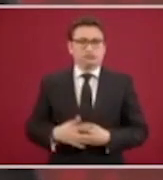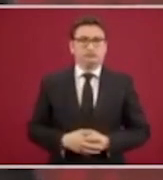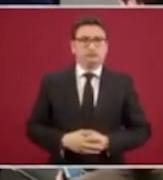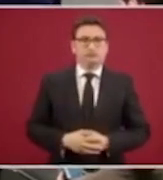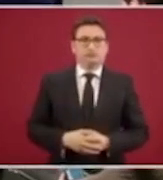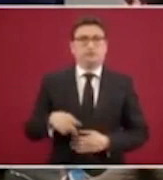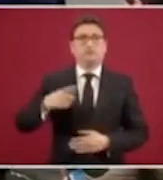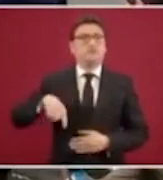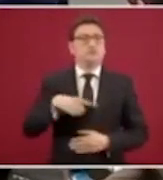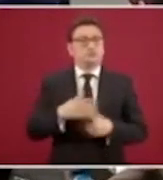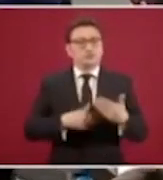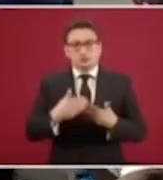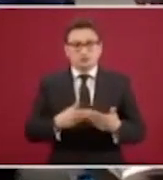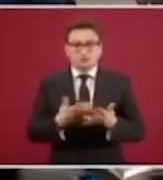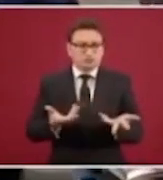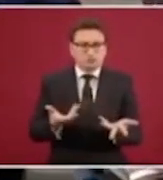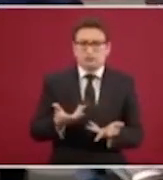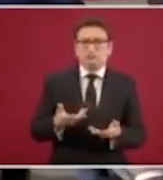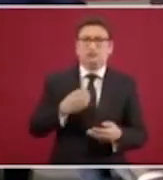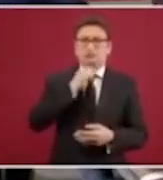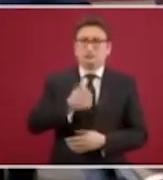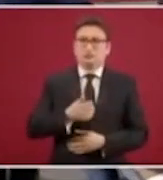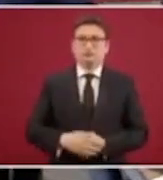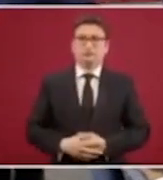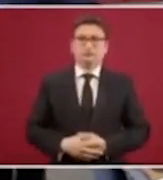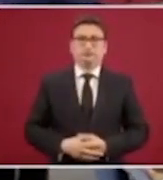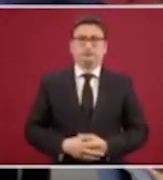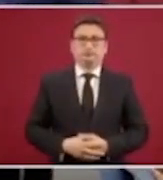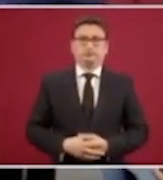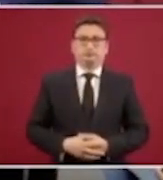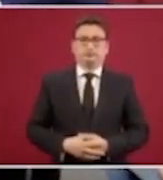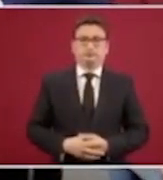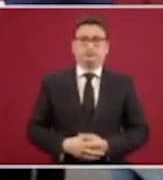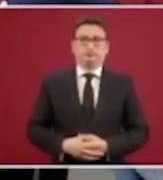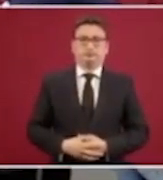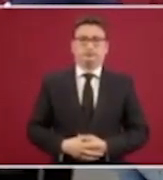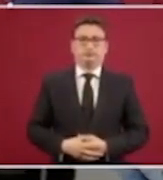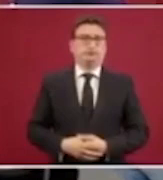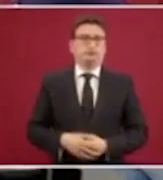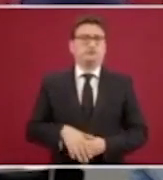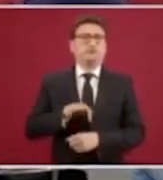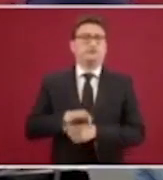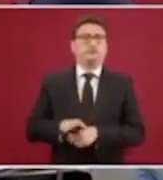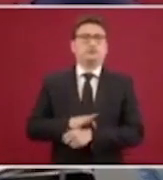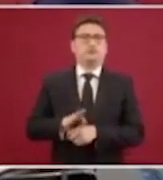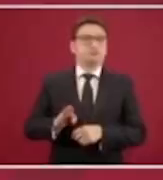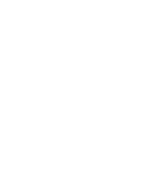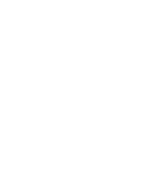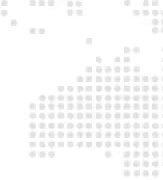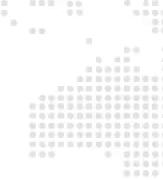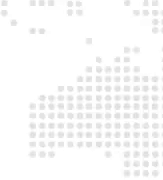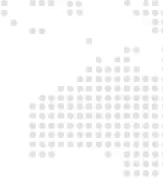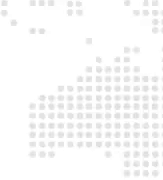sin resultados en beneficio de la sociedad.